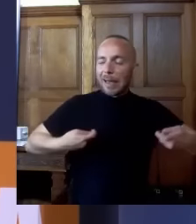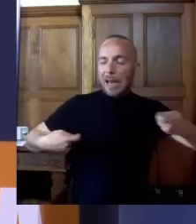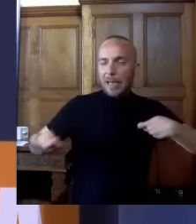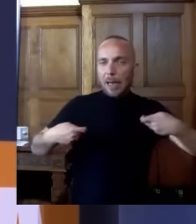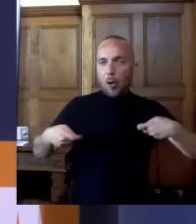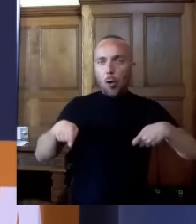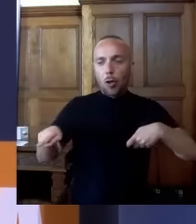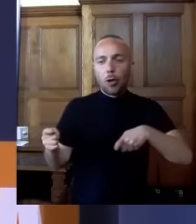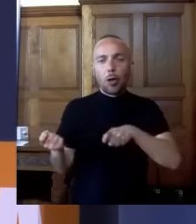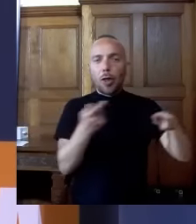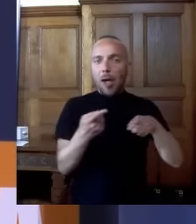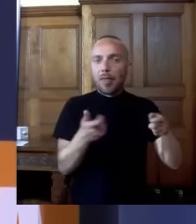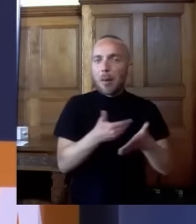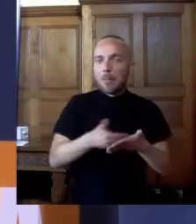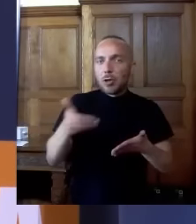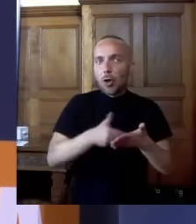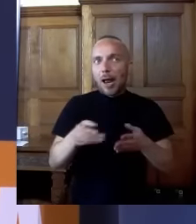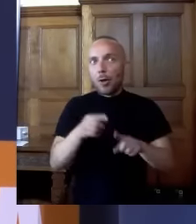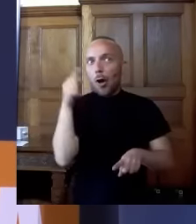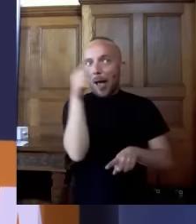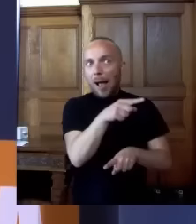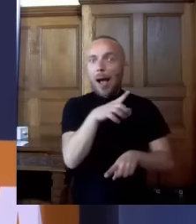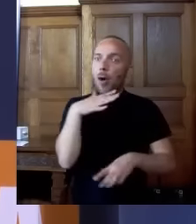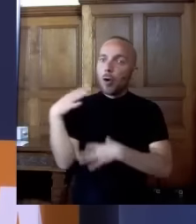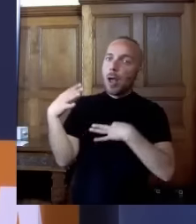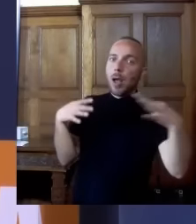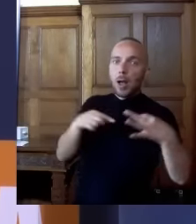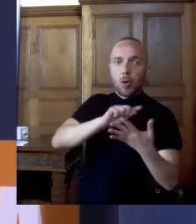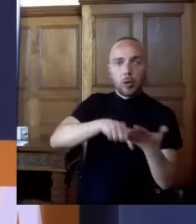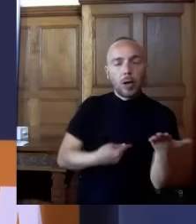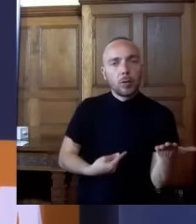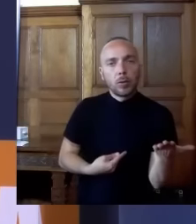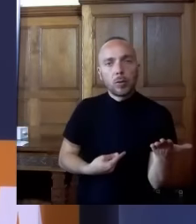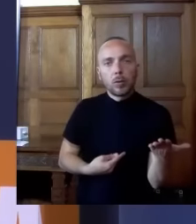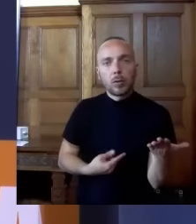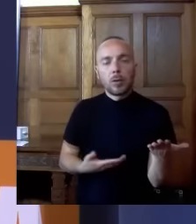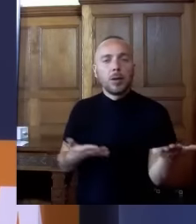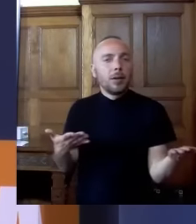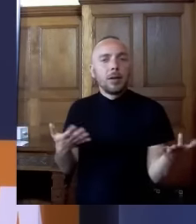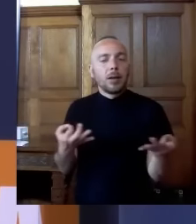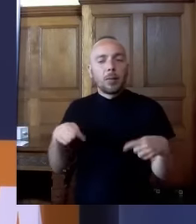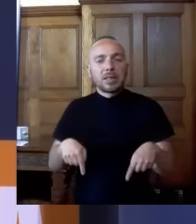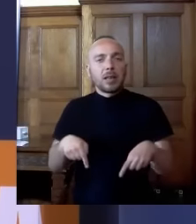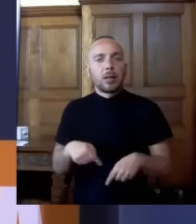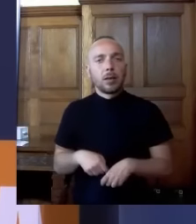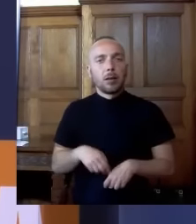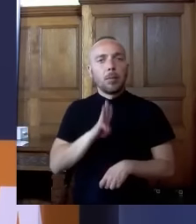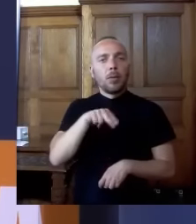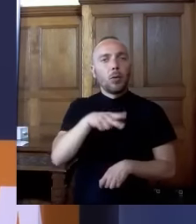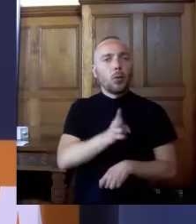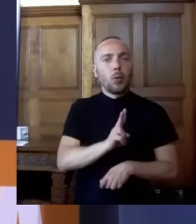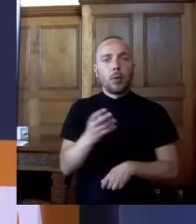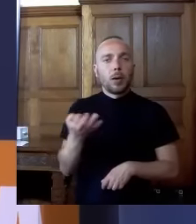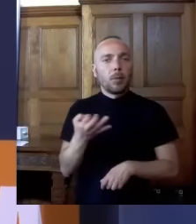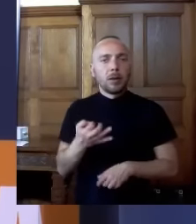quien le adjudicaba la millonada a dedo a dedo y aquí Qué pasa aquí con el partido nacionalista